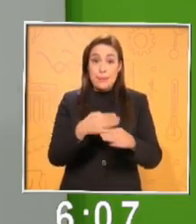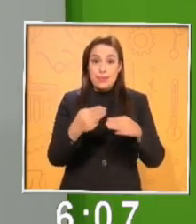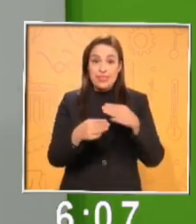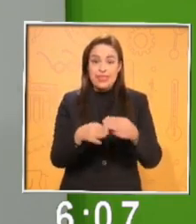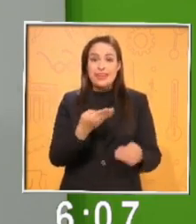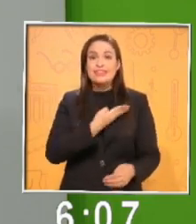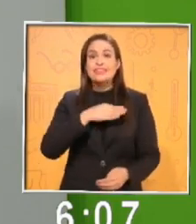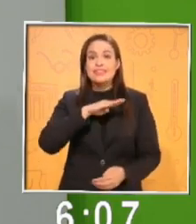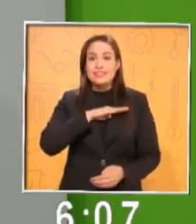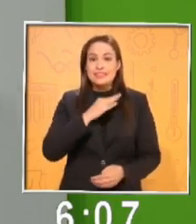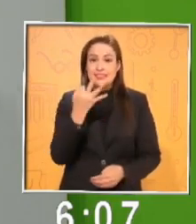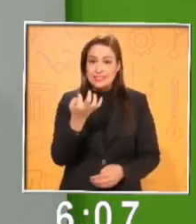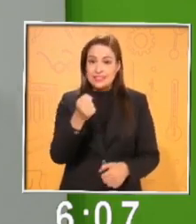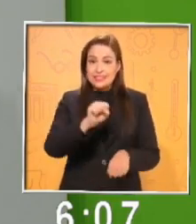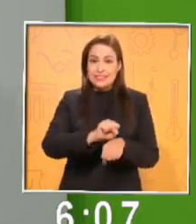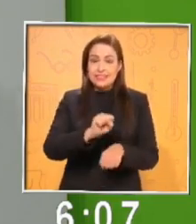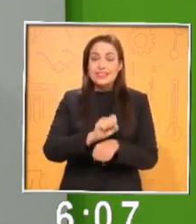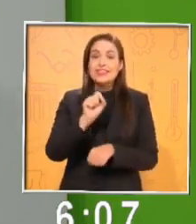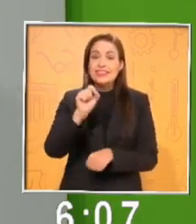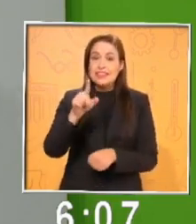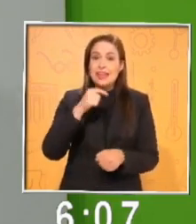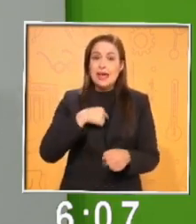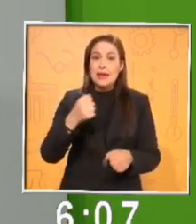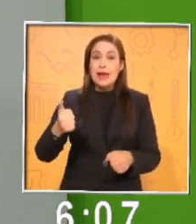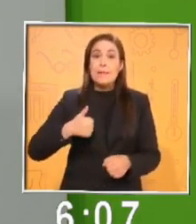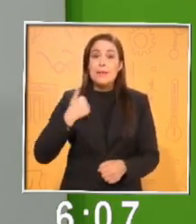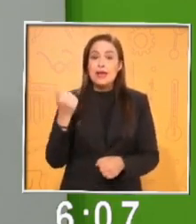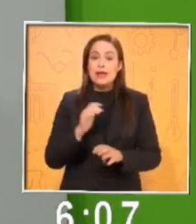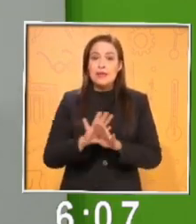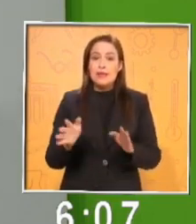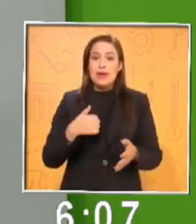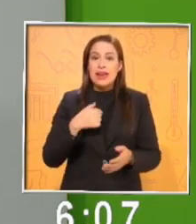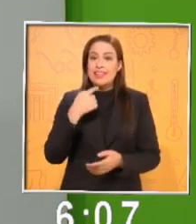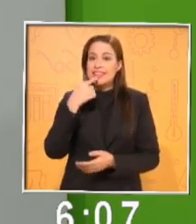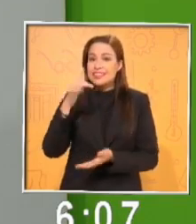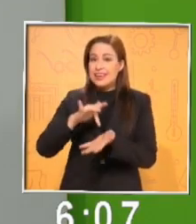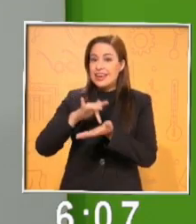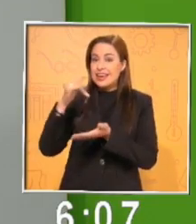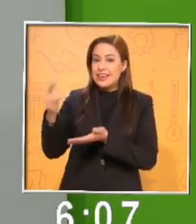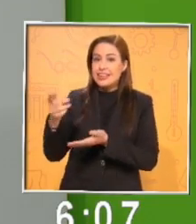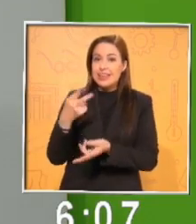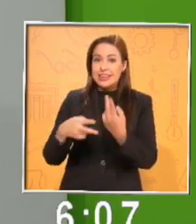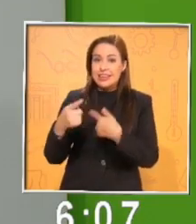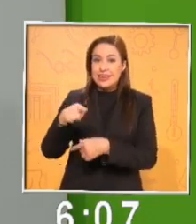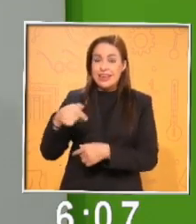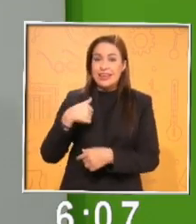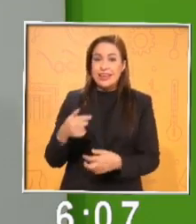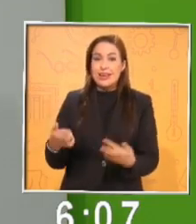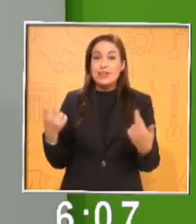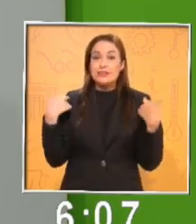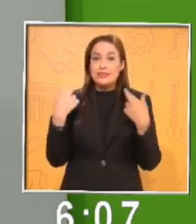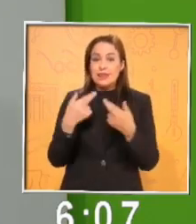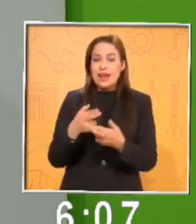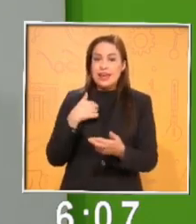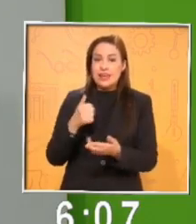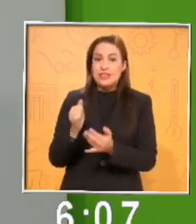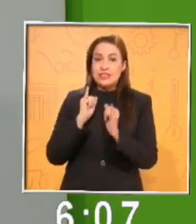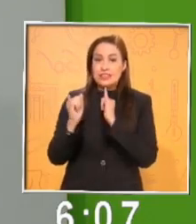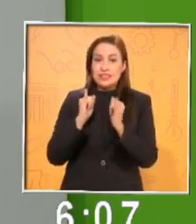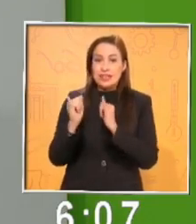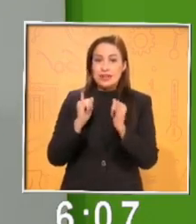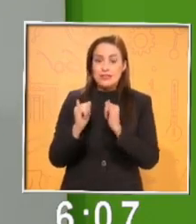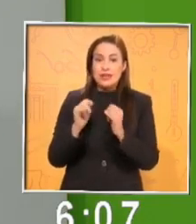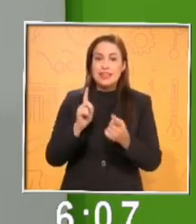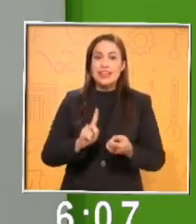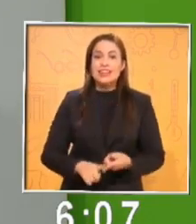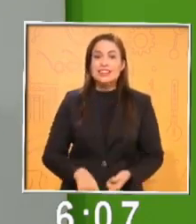mencionado. Y también aprovechamos para agradecer a los intérpretes que han estado en este turno vespertino, Laura Villarreal, Ociel Domínguez y